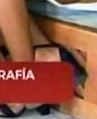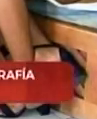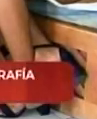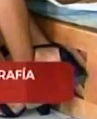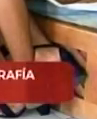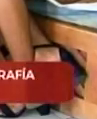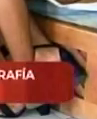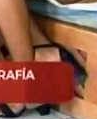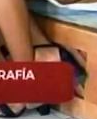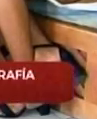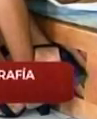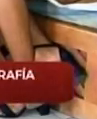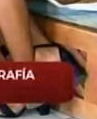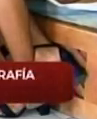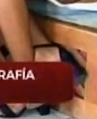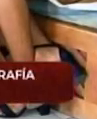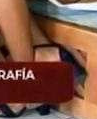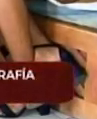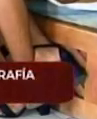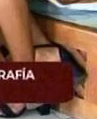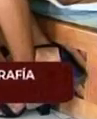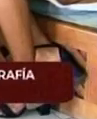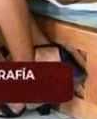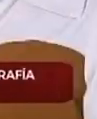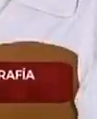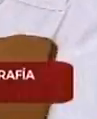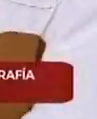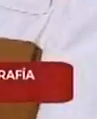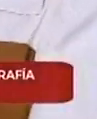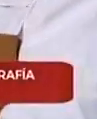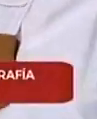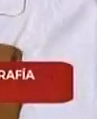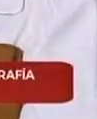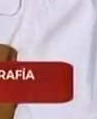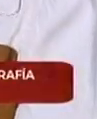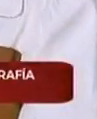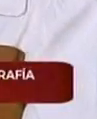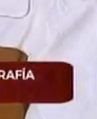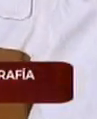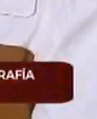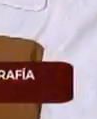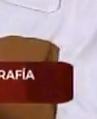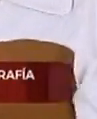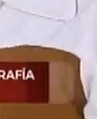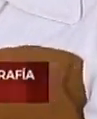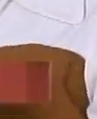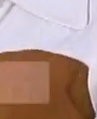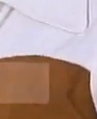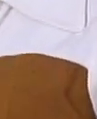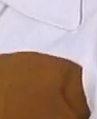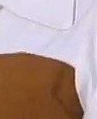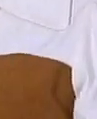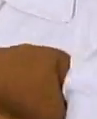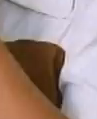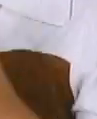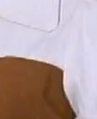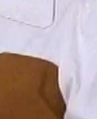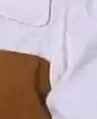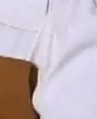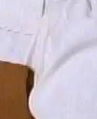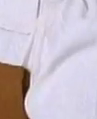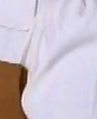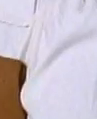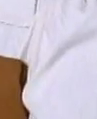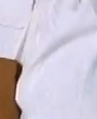Esto, por supuesto, ha creado una separación entre los que apuestan por este tipo de periodismo y por los que apuestan por la